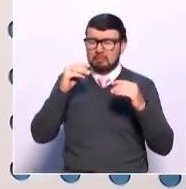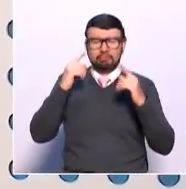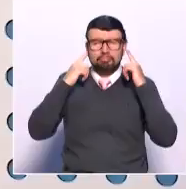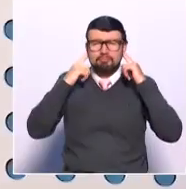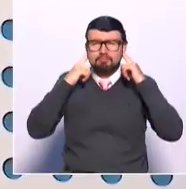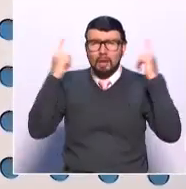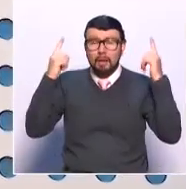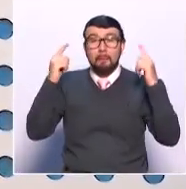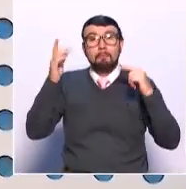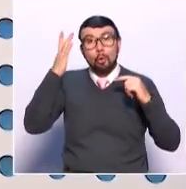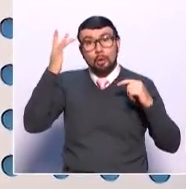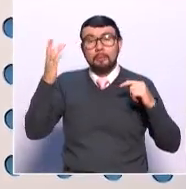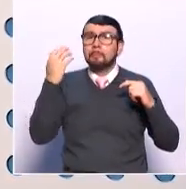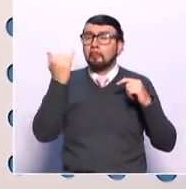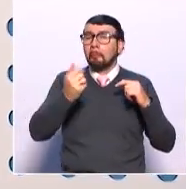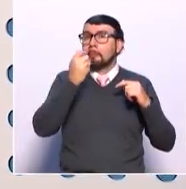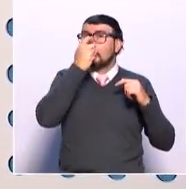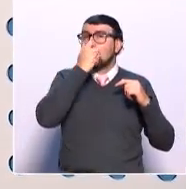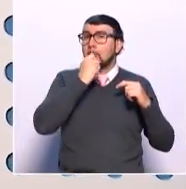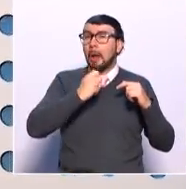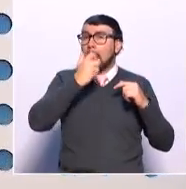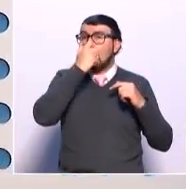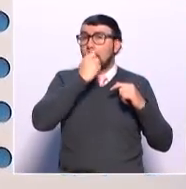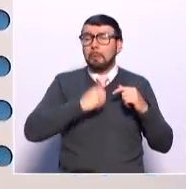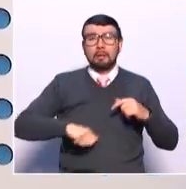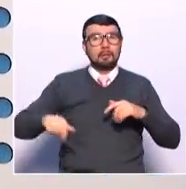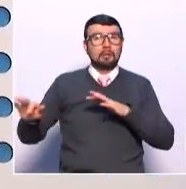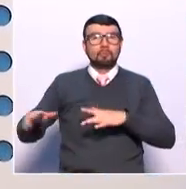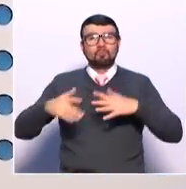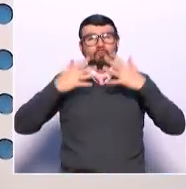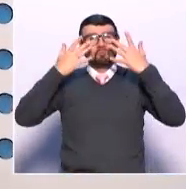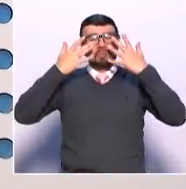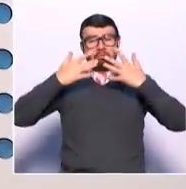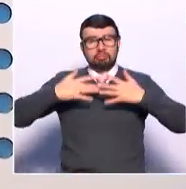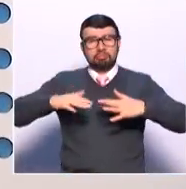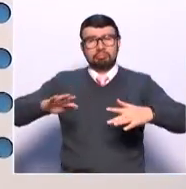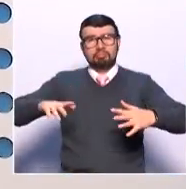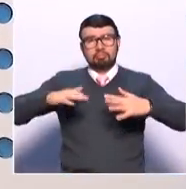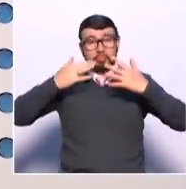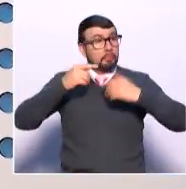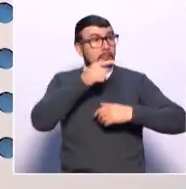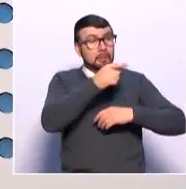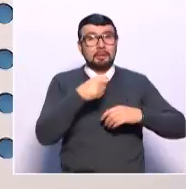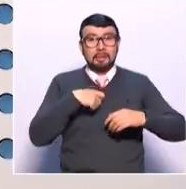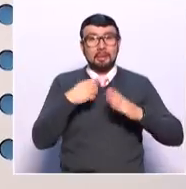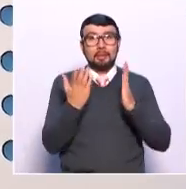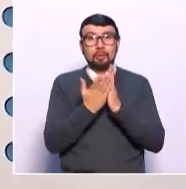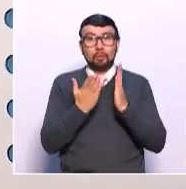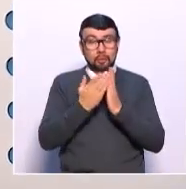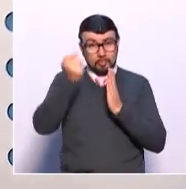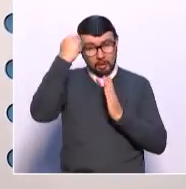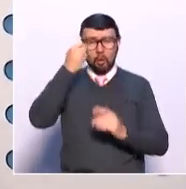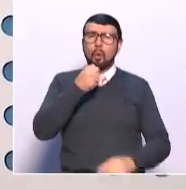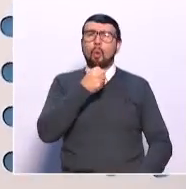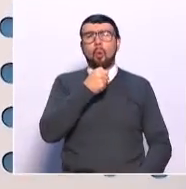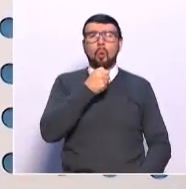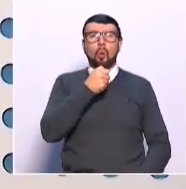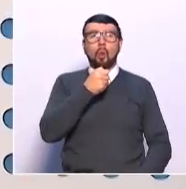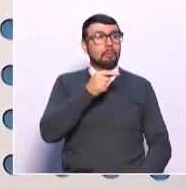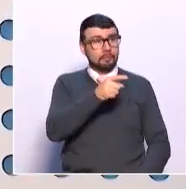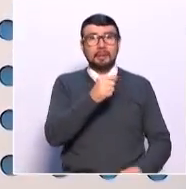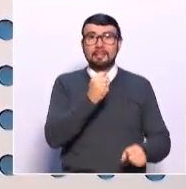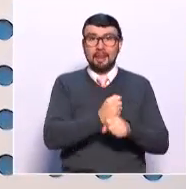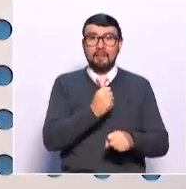estas son unas cámaras de aire cierto e iván que tiene estudios de grabación de radio y todo eso él tiene que hacer un trabajo en las paredes